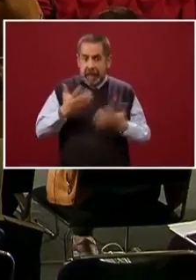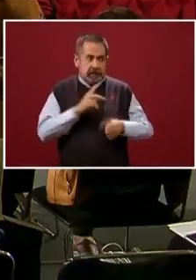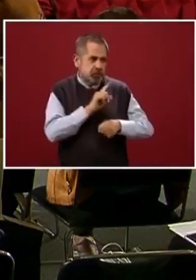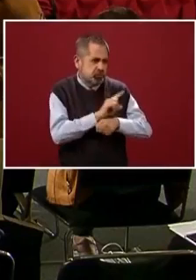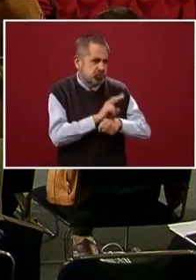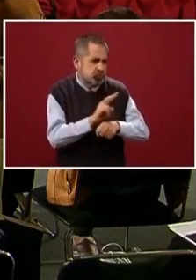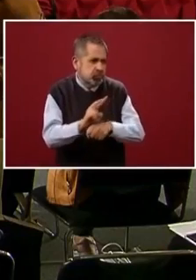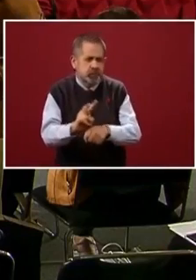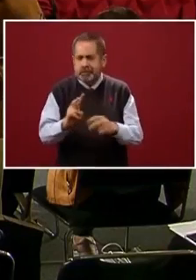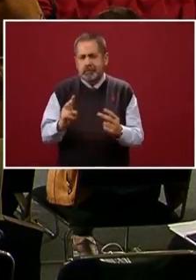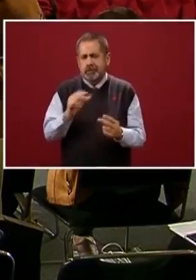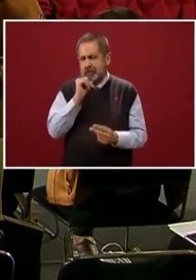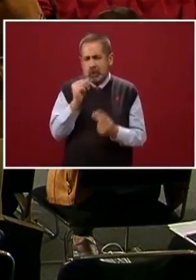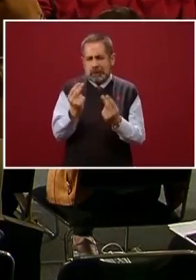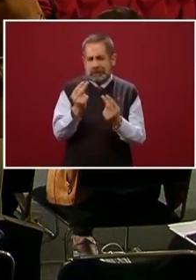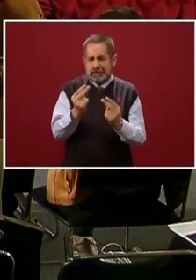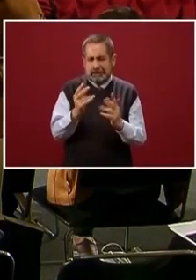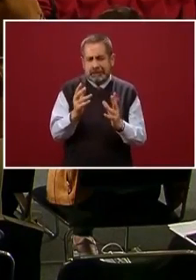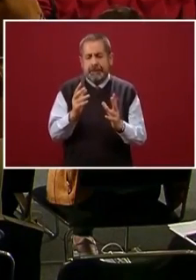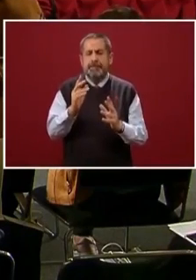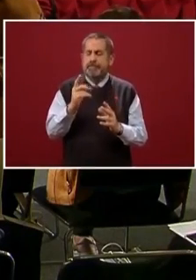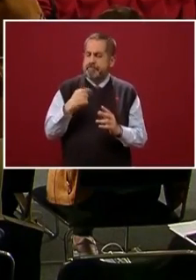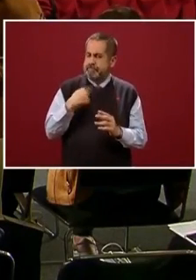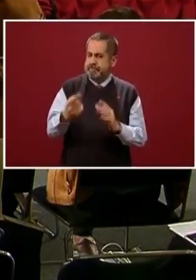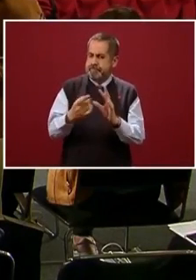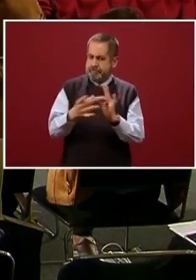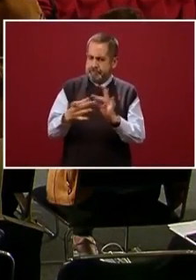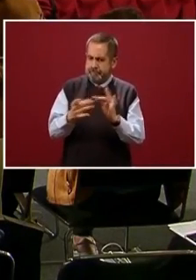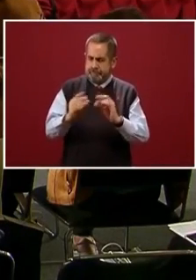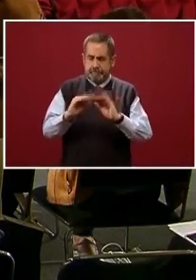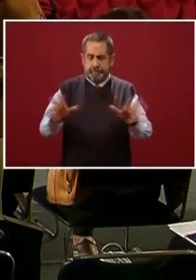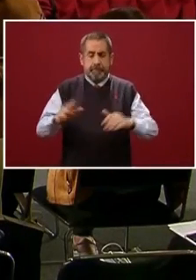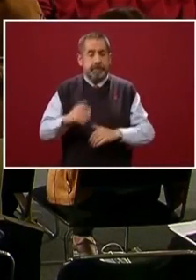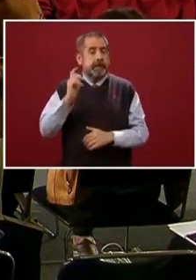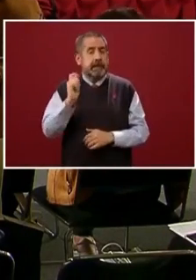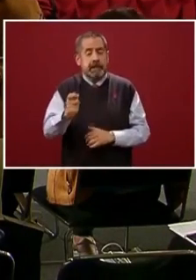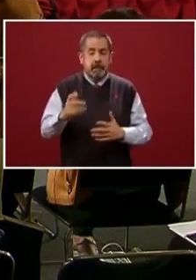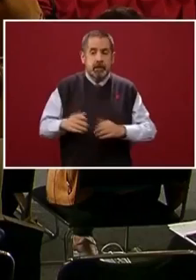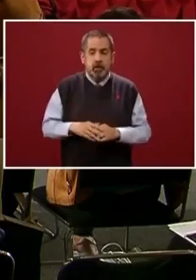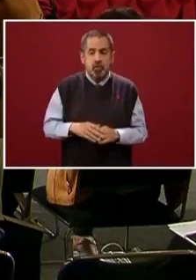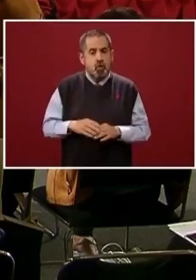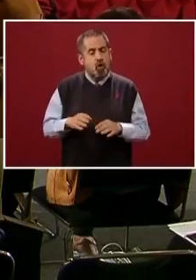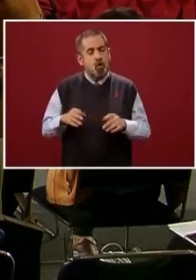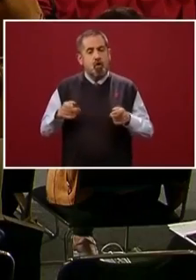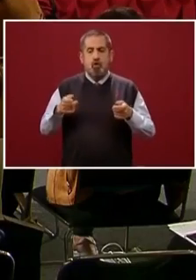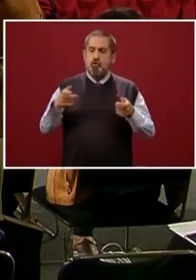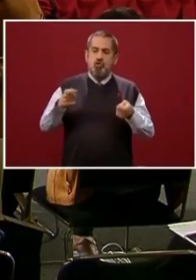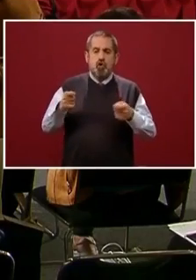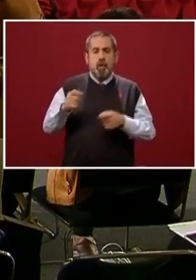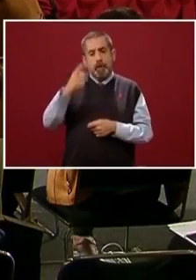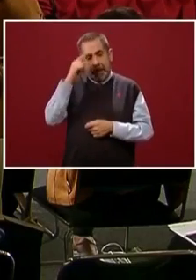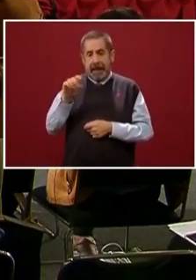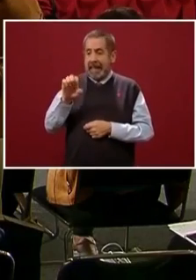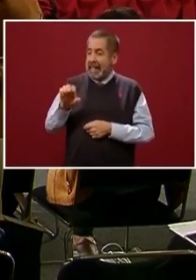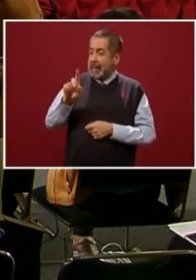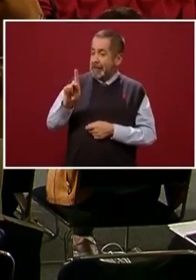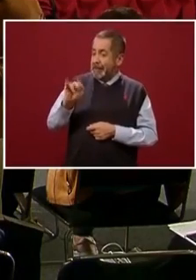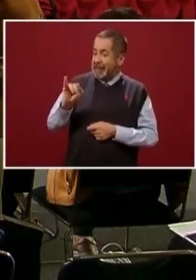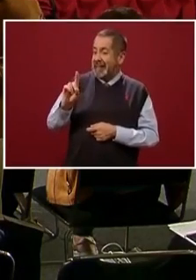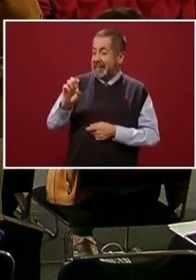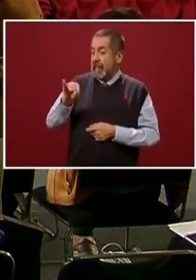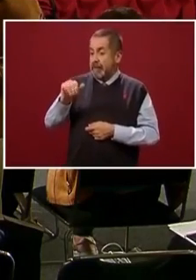eficiente. Como hemos explicado, las medidas de control epidémico que todos los